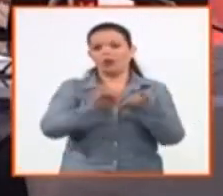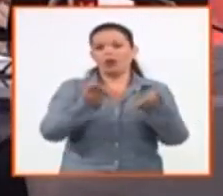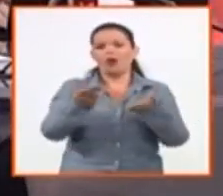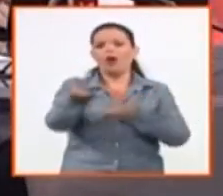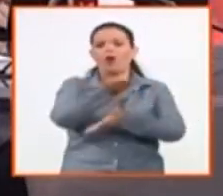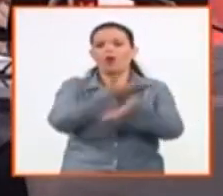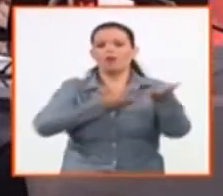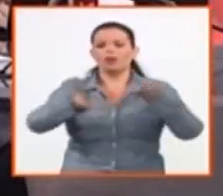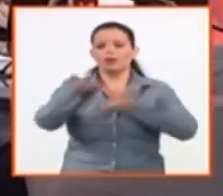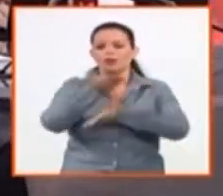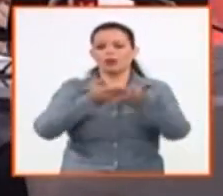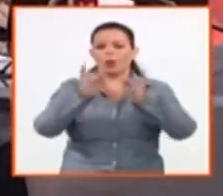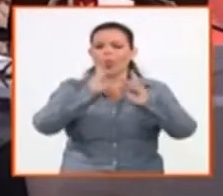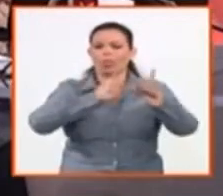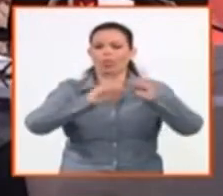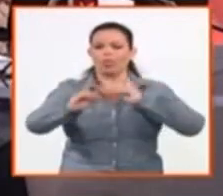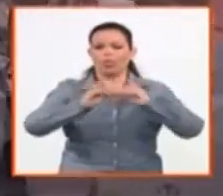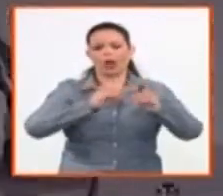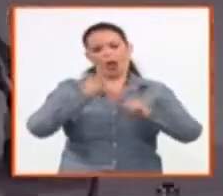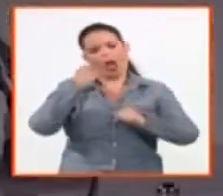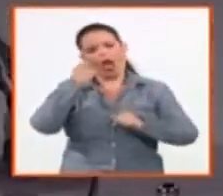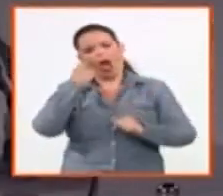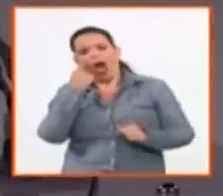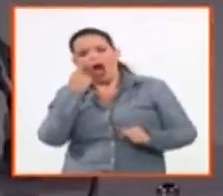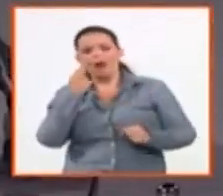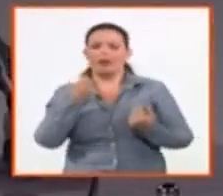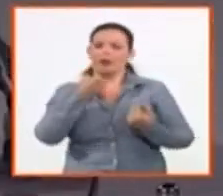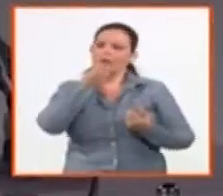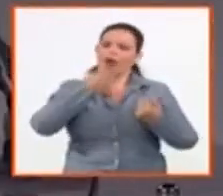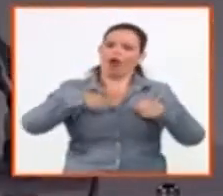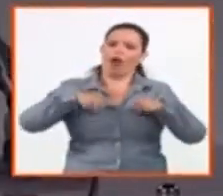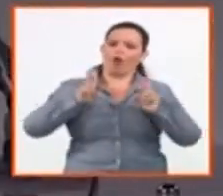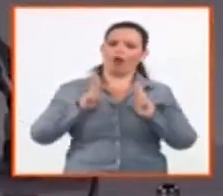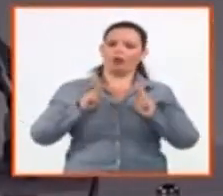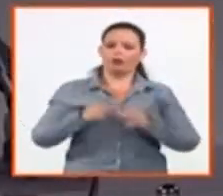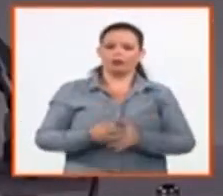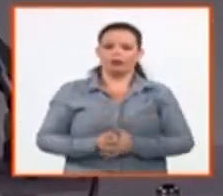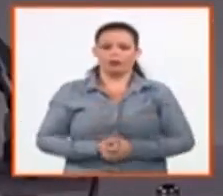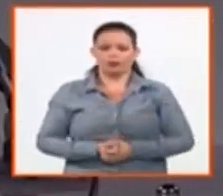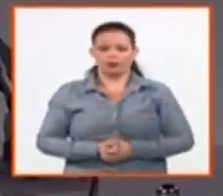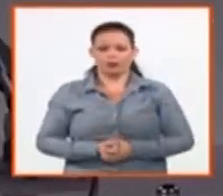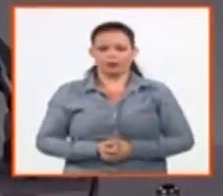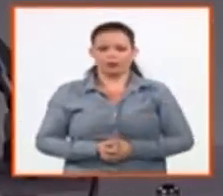ya. Ahora, el